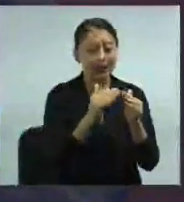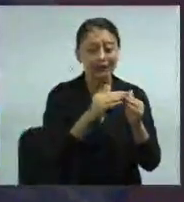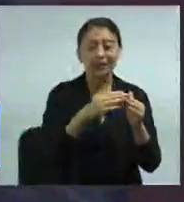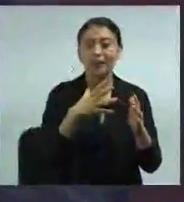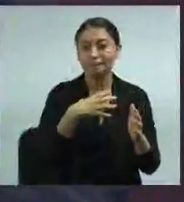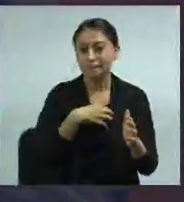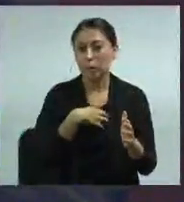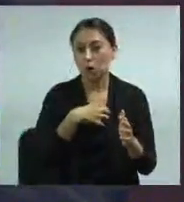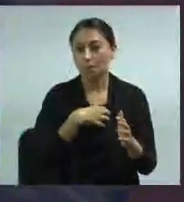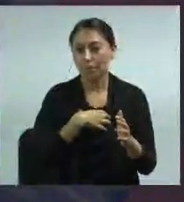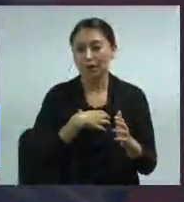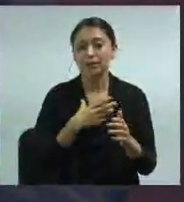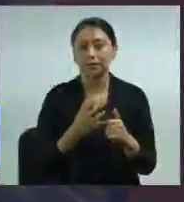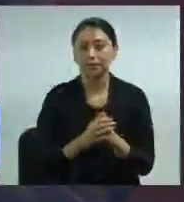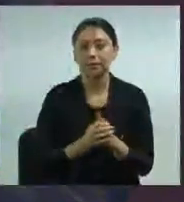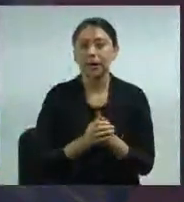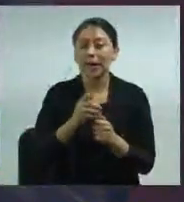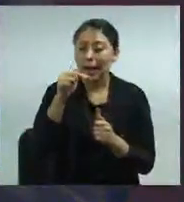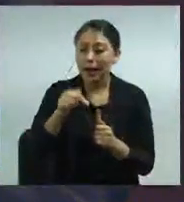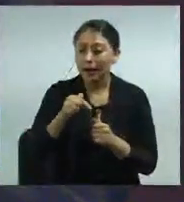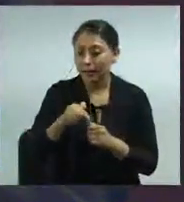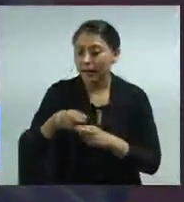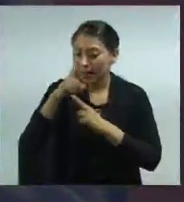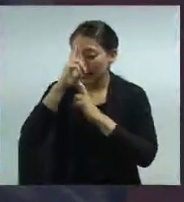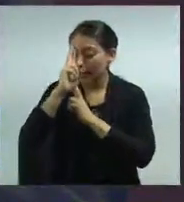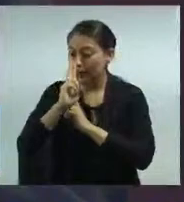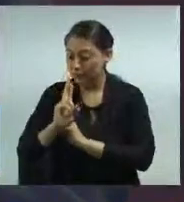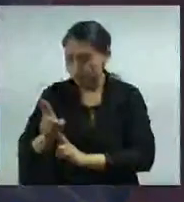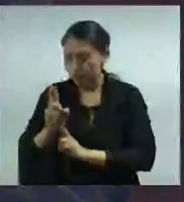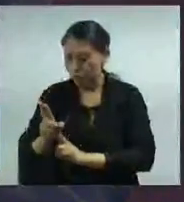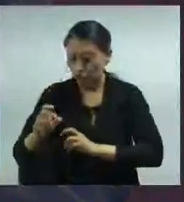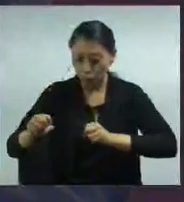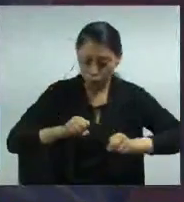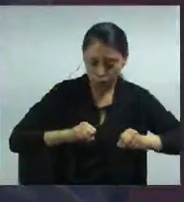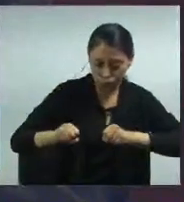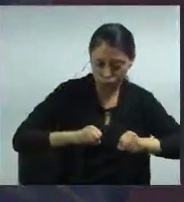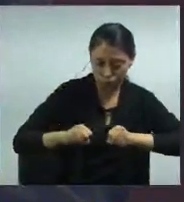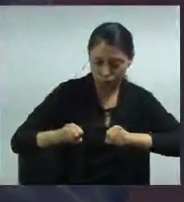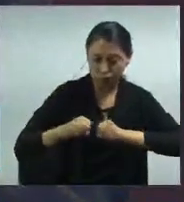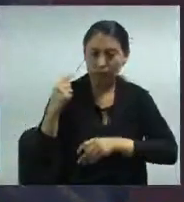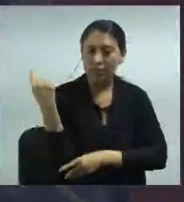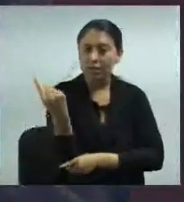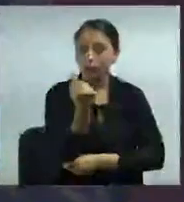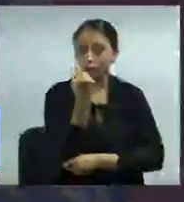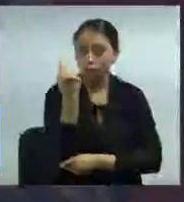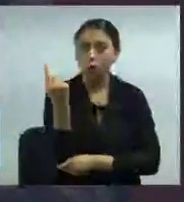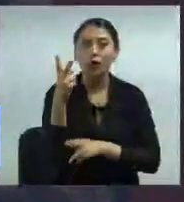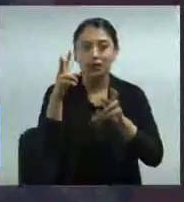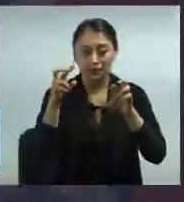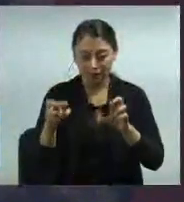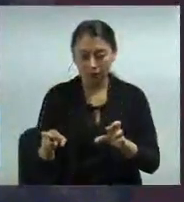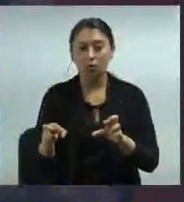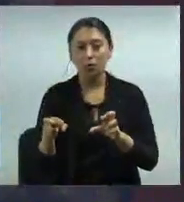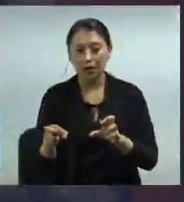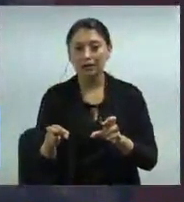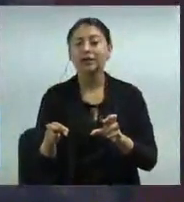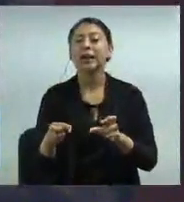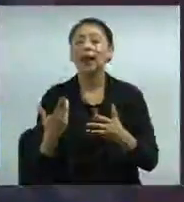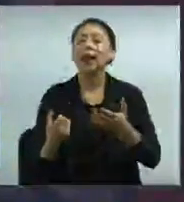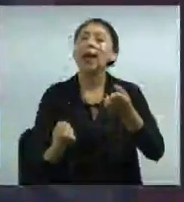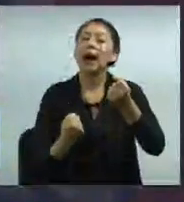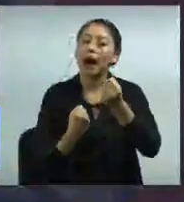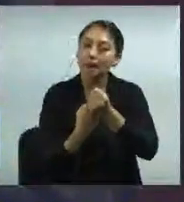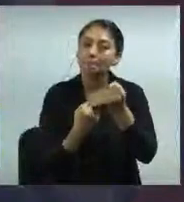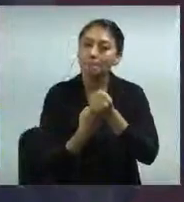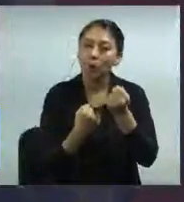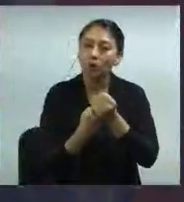creo que aquí lo primero que tenemos que tener es respeto por las acciones de todos quienes han estado involucrados y quienes han colaborado en